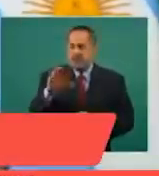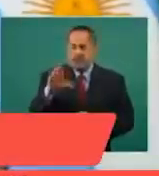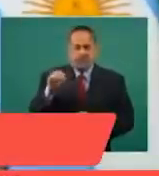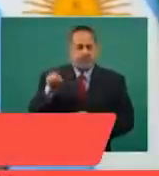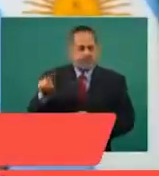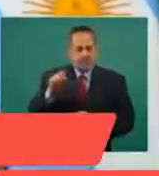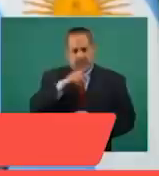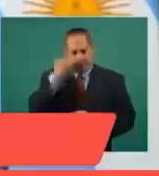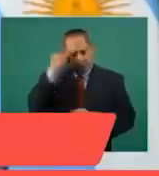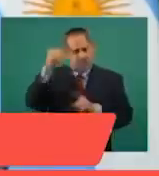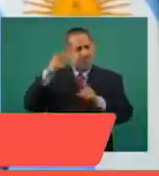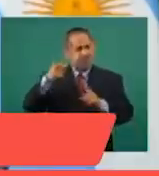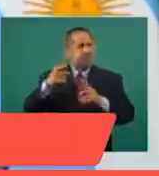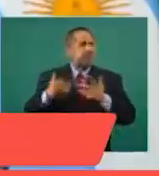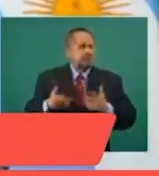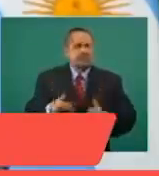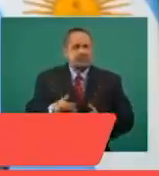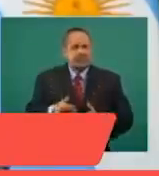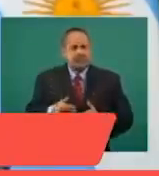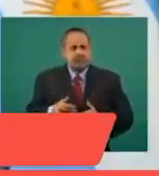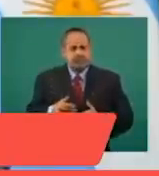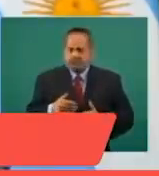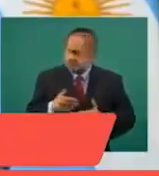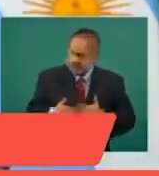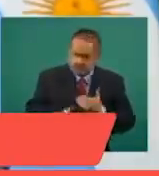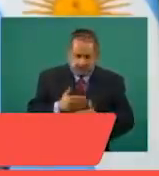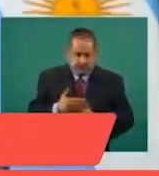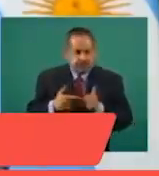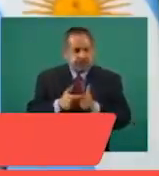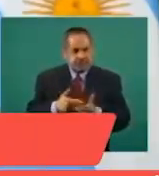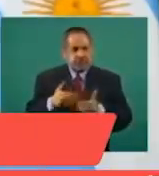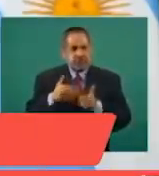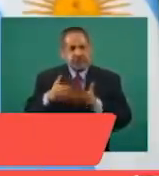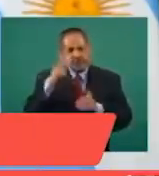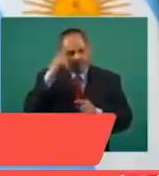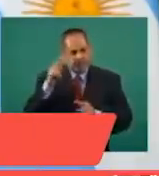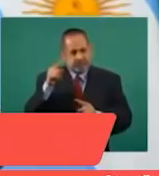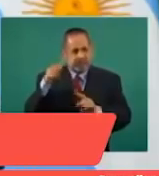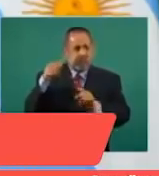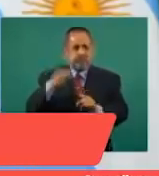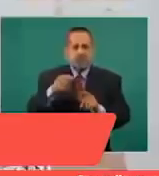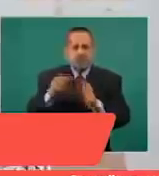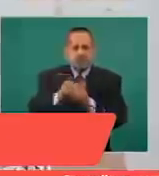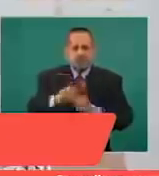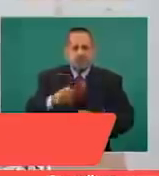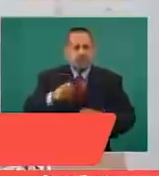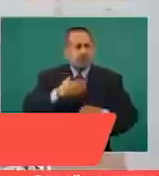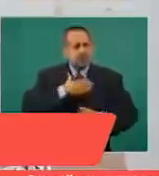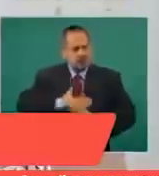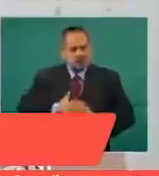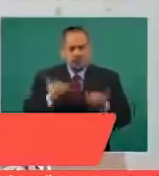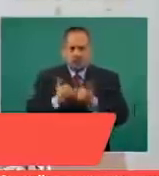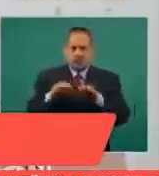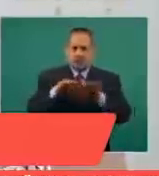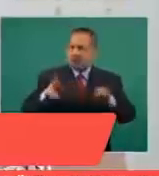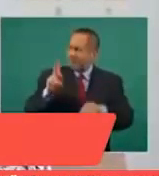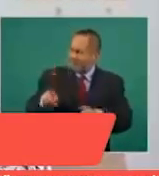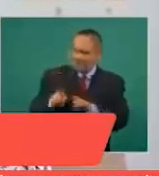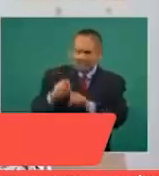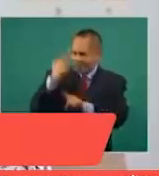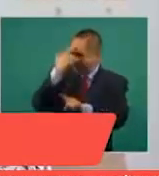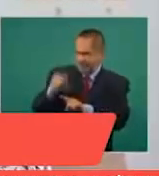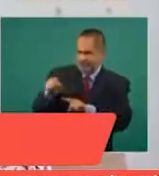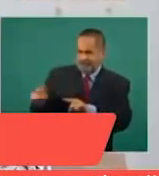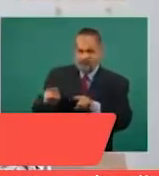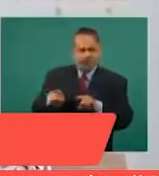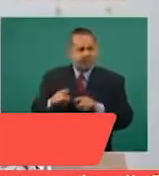como respuesta, por necesidad al terrible gobierno de Mauricio Macri, se dio